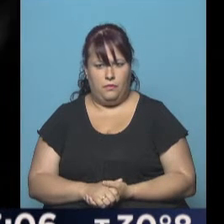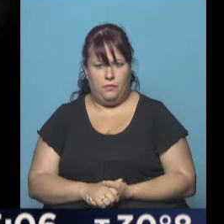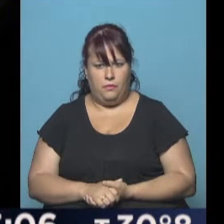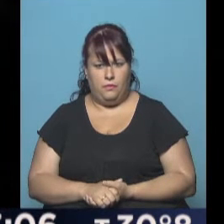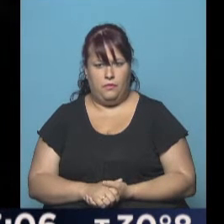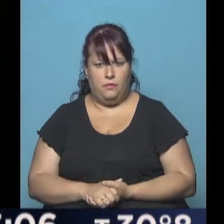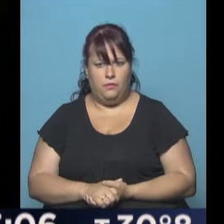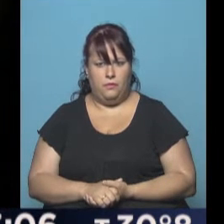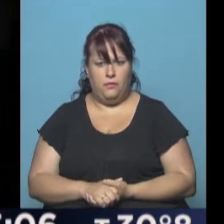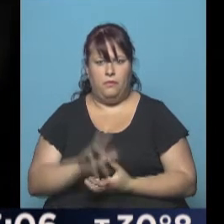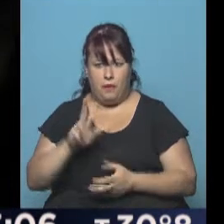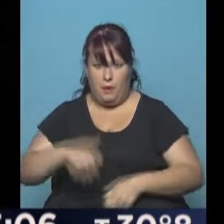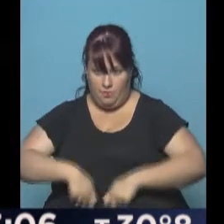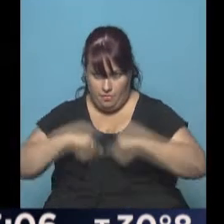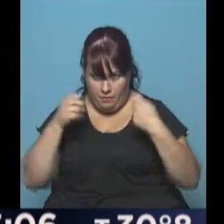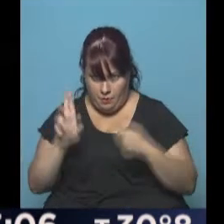Con permiso, te voy a levantar la camisa, ¿listo?